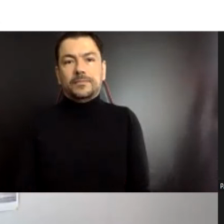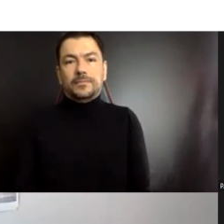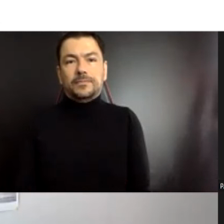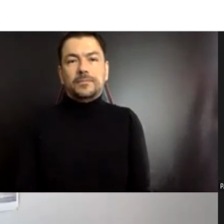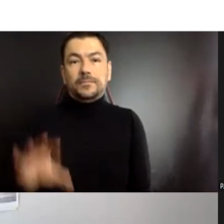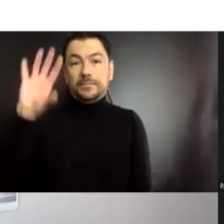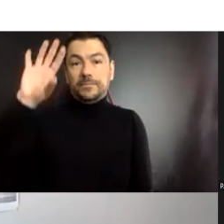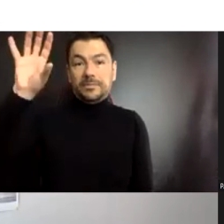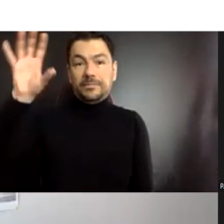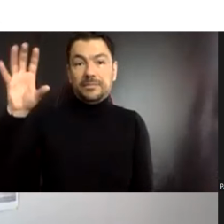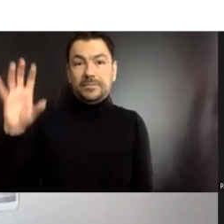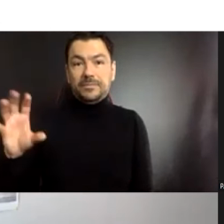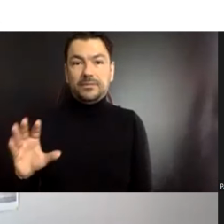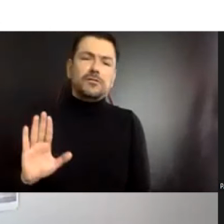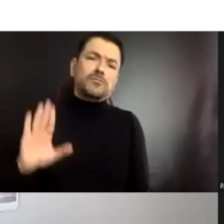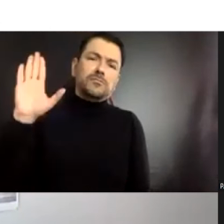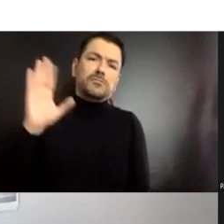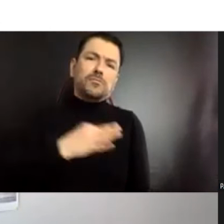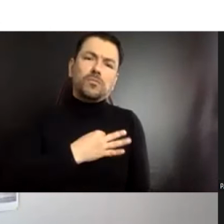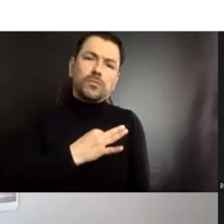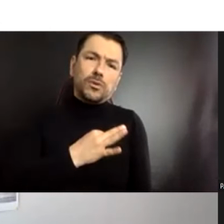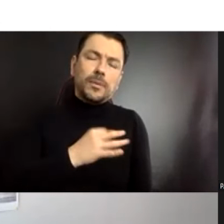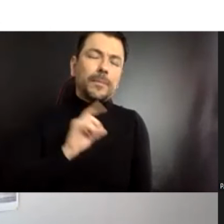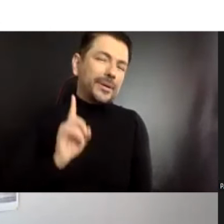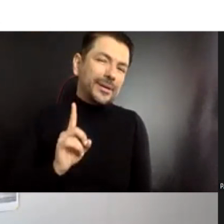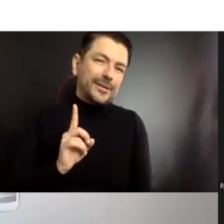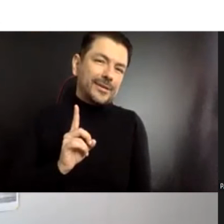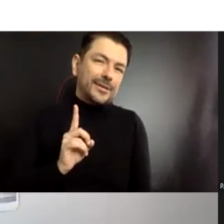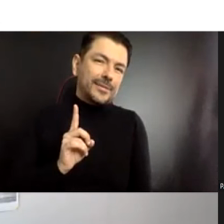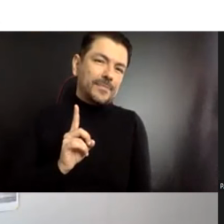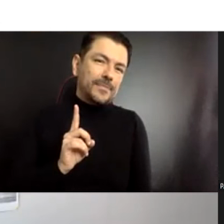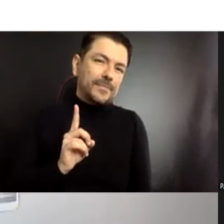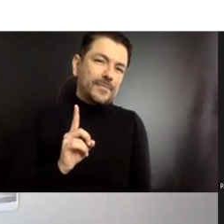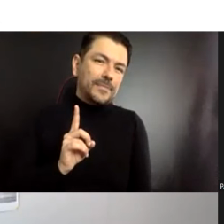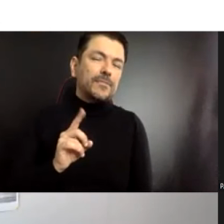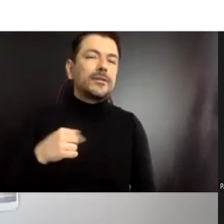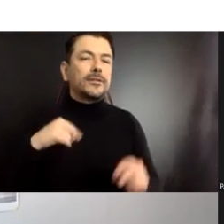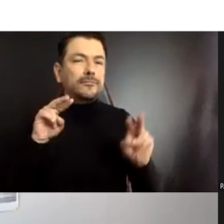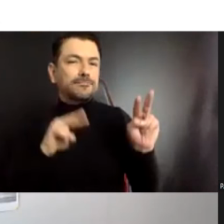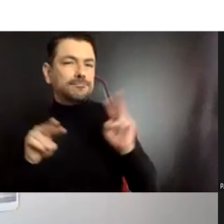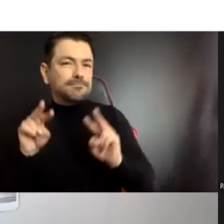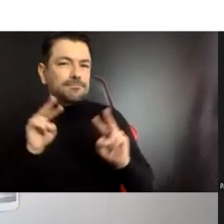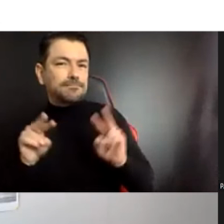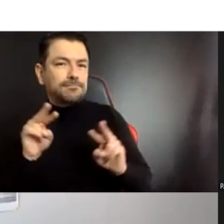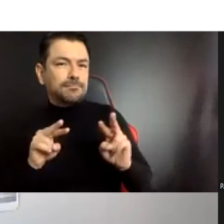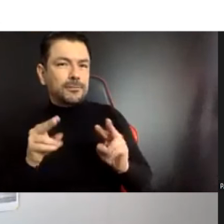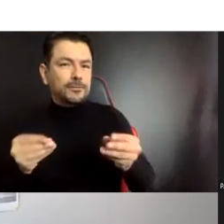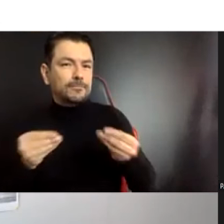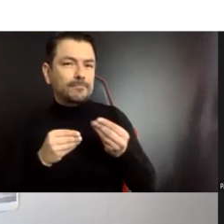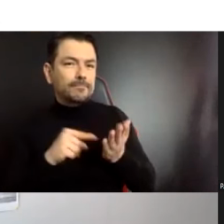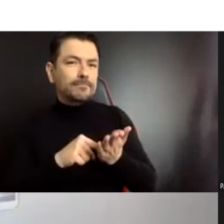los elementos que se han incluido en la versión revisada de esta herramienta es la gestión de respuesta a